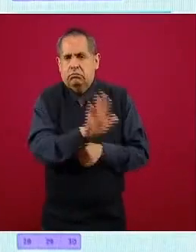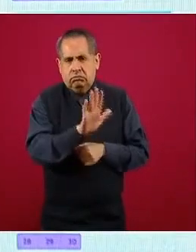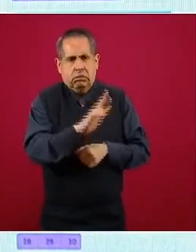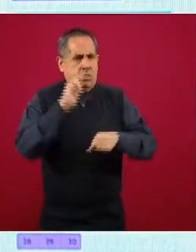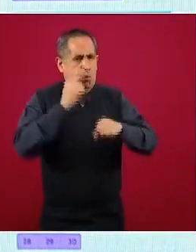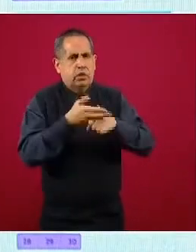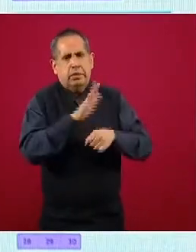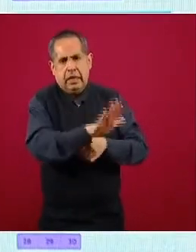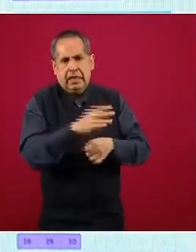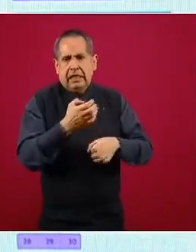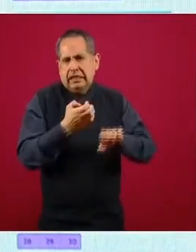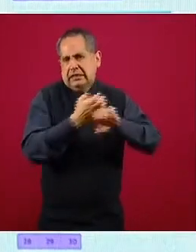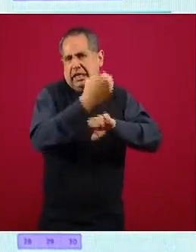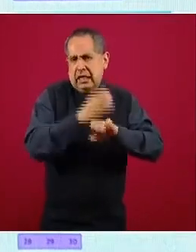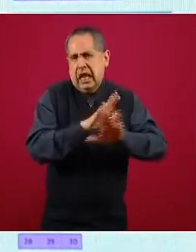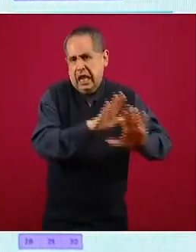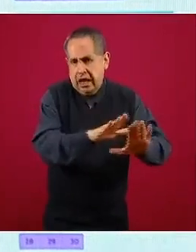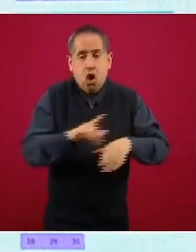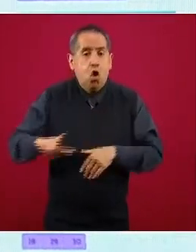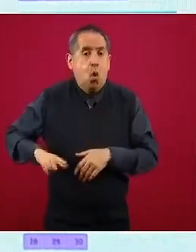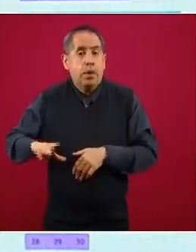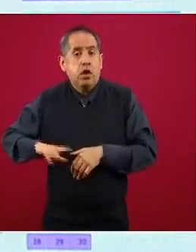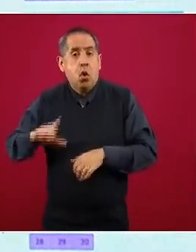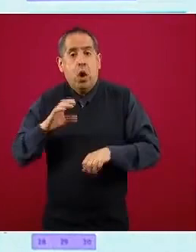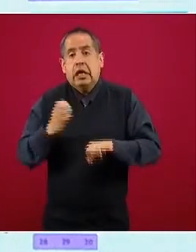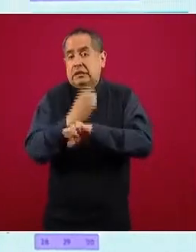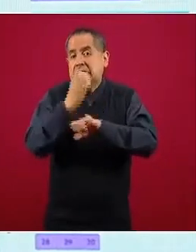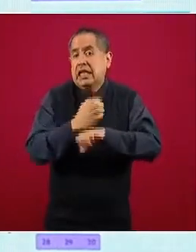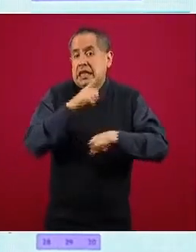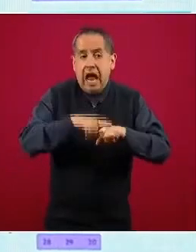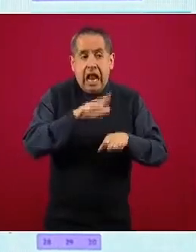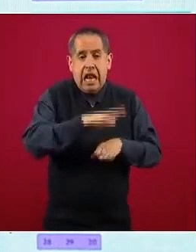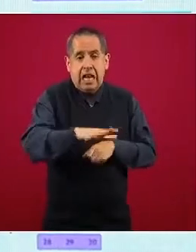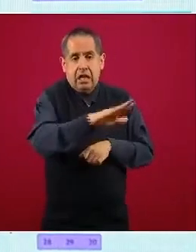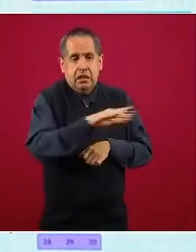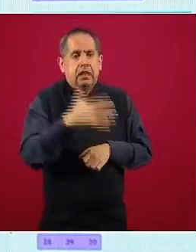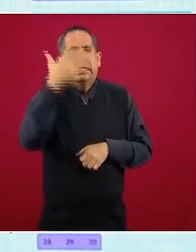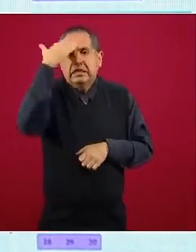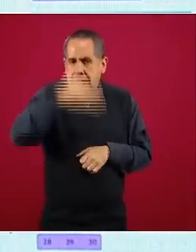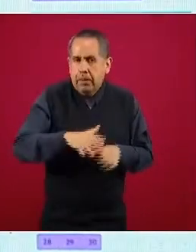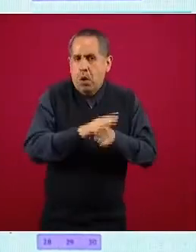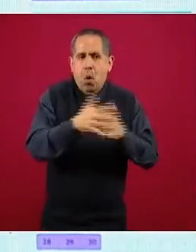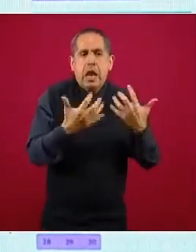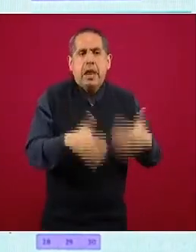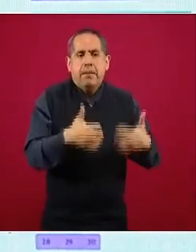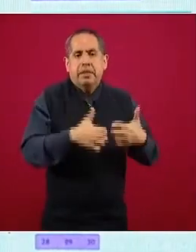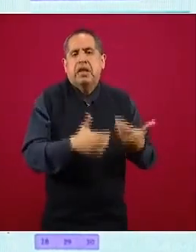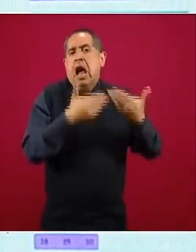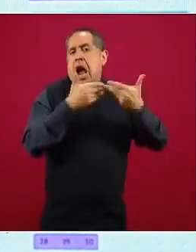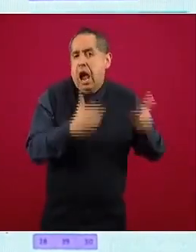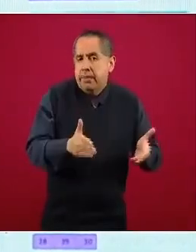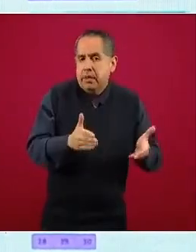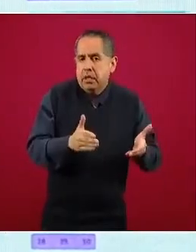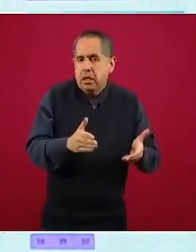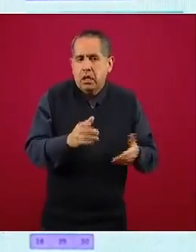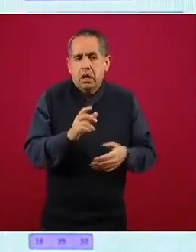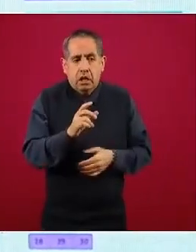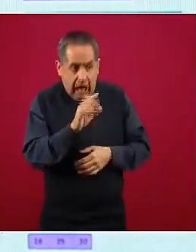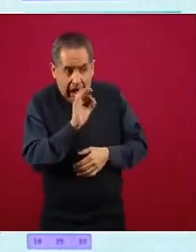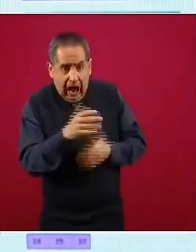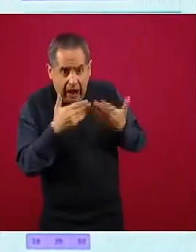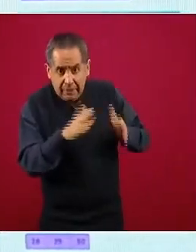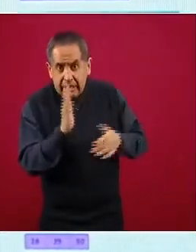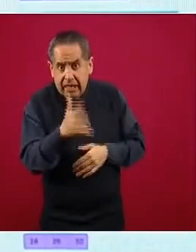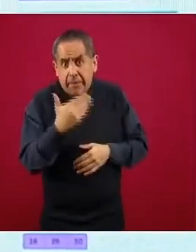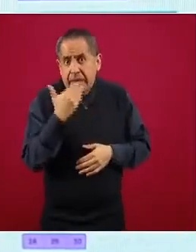estatales y los gobiernos estatales saben perfectamente qué empresas abrieron y si abrieron o no cuando les